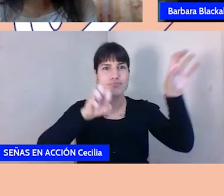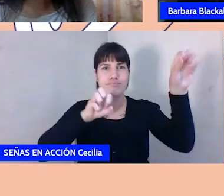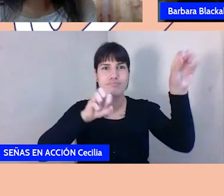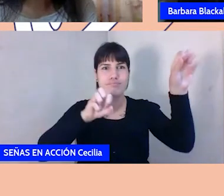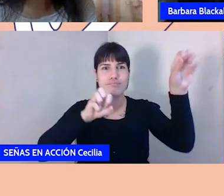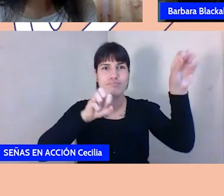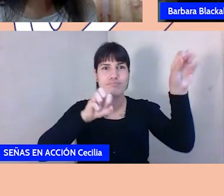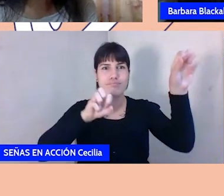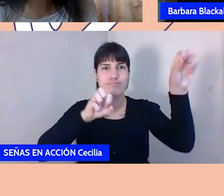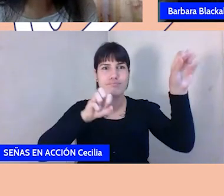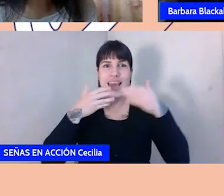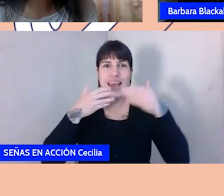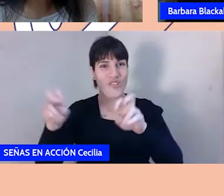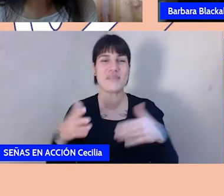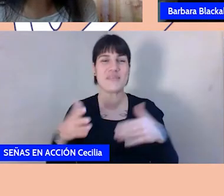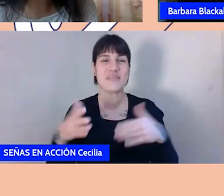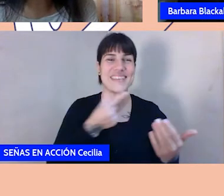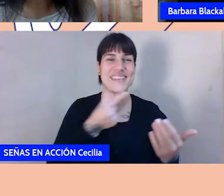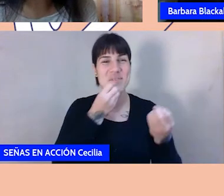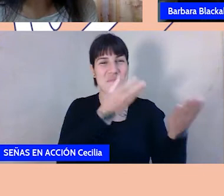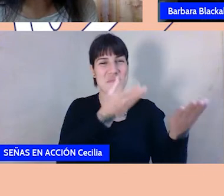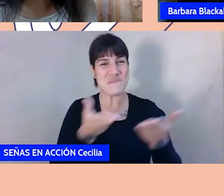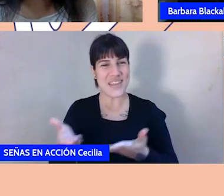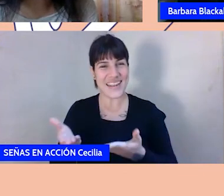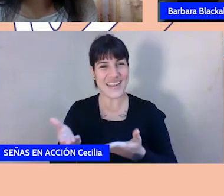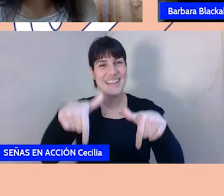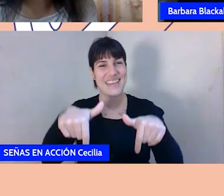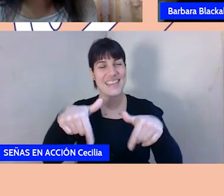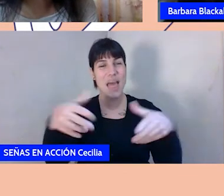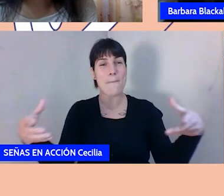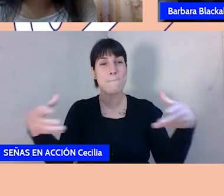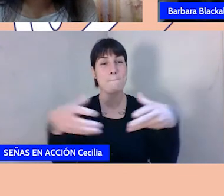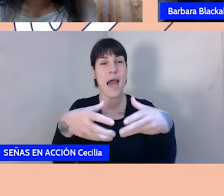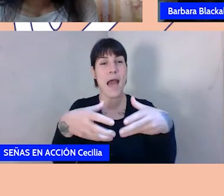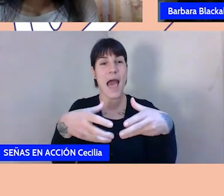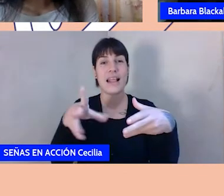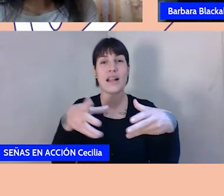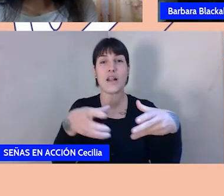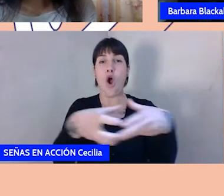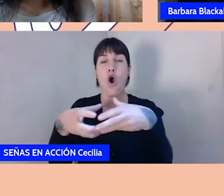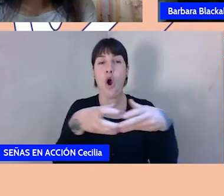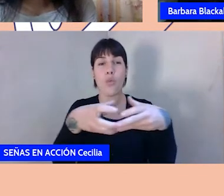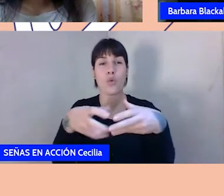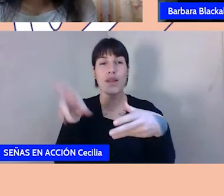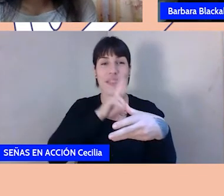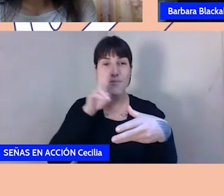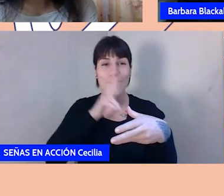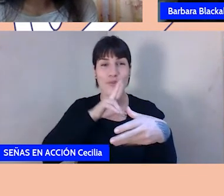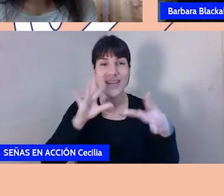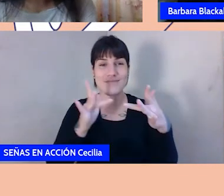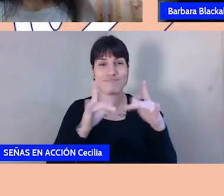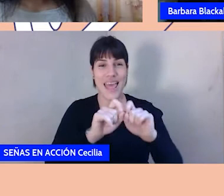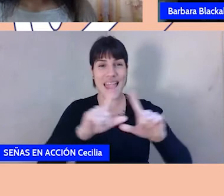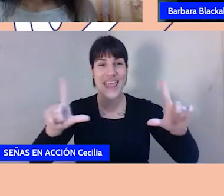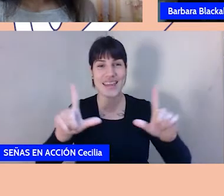Bueno, quiero darles la bienvenida a este panel de comunidades de mujeres en línea. Mi nombre es María Viz, yo